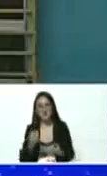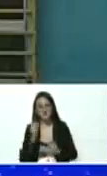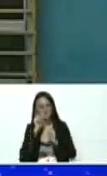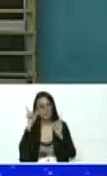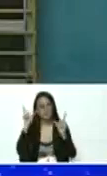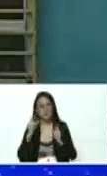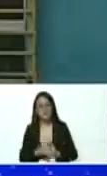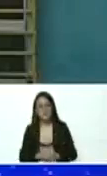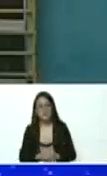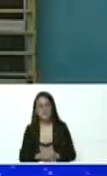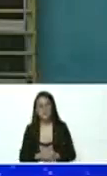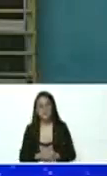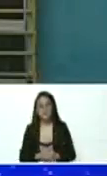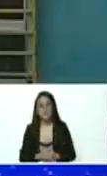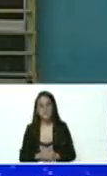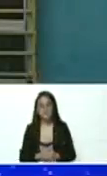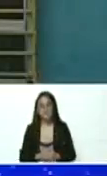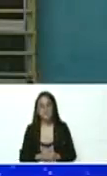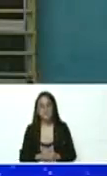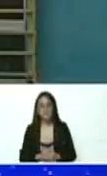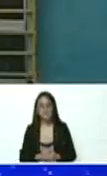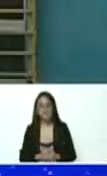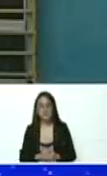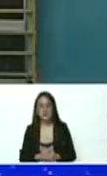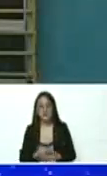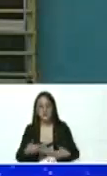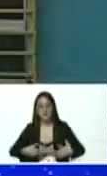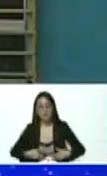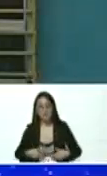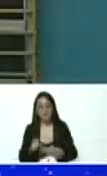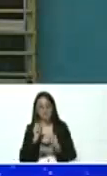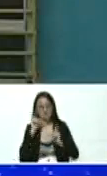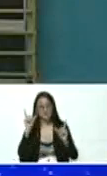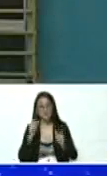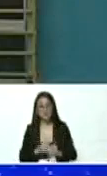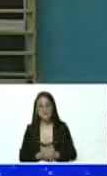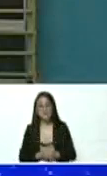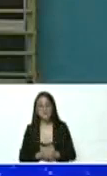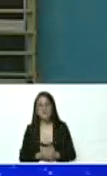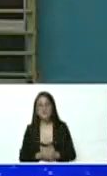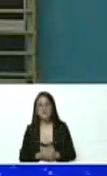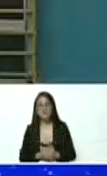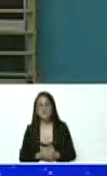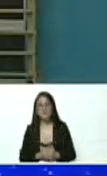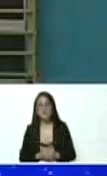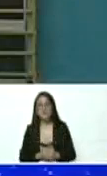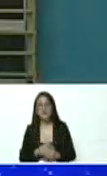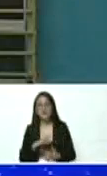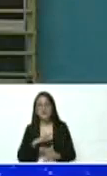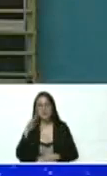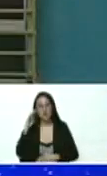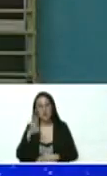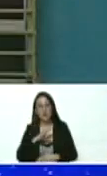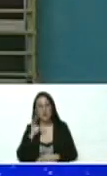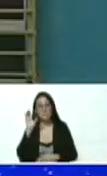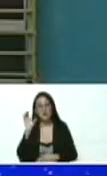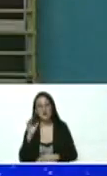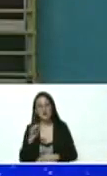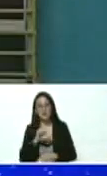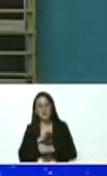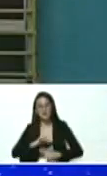asombroso, admirable, un esfuerzo asombroso y admirable de los soldados de la patria, de la